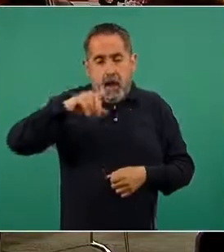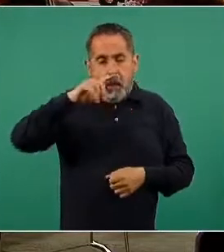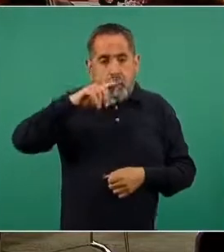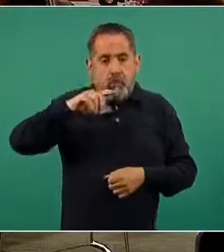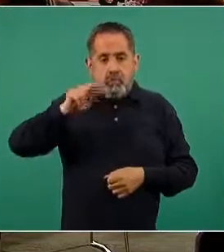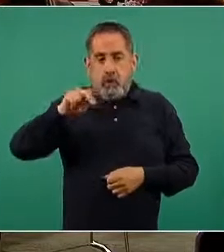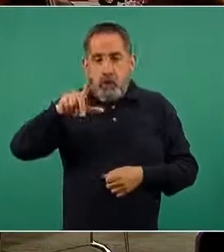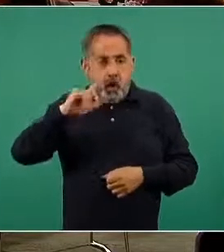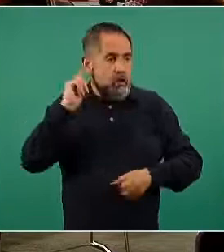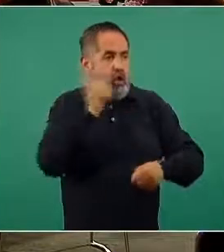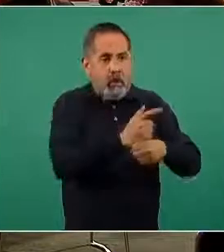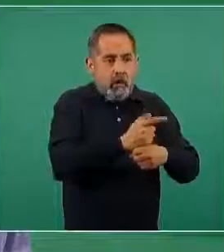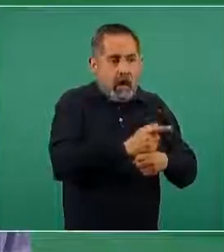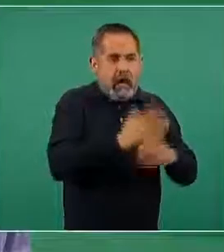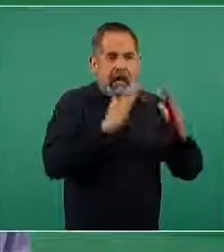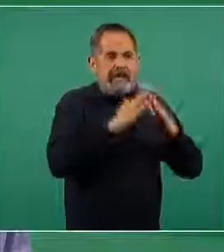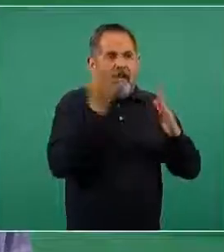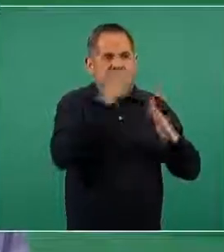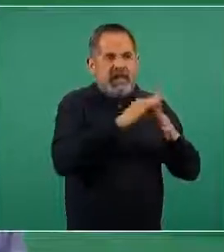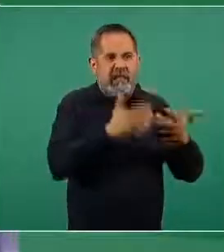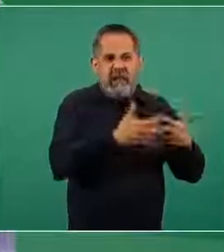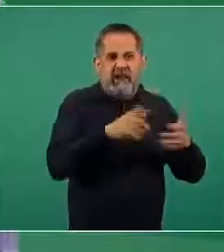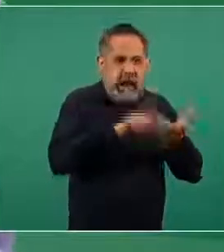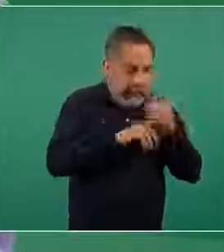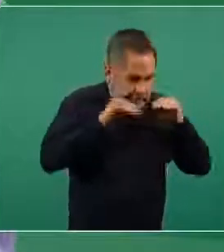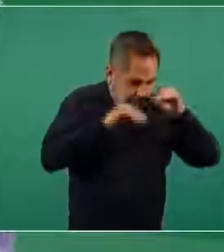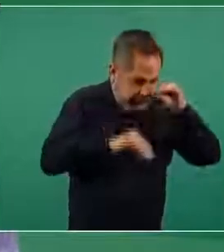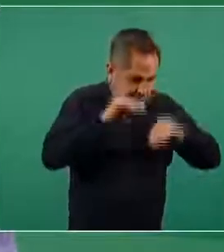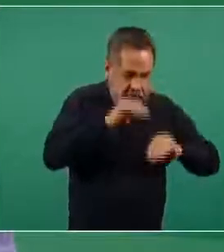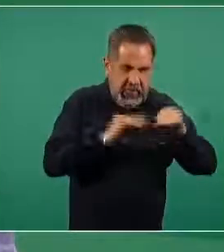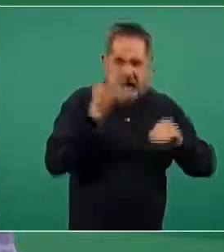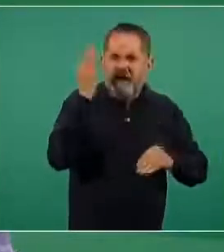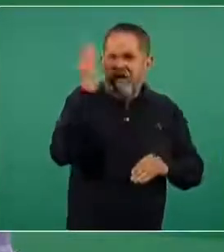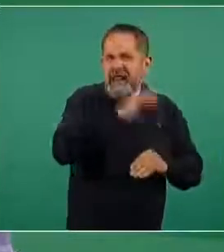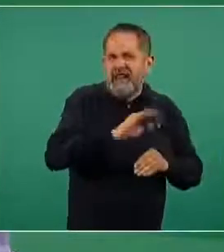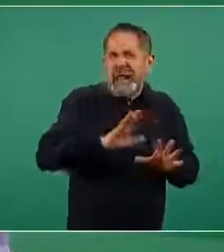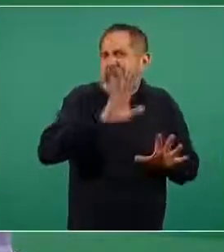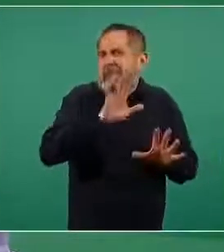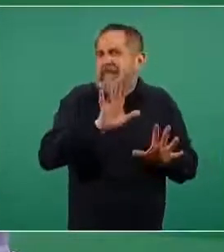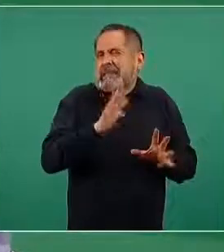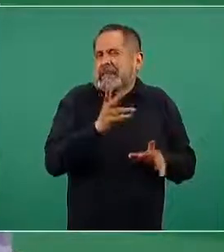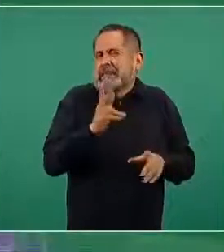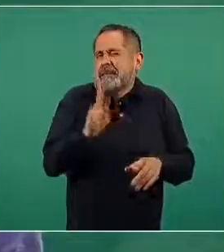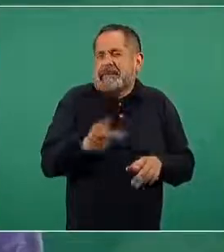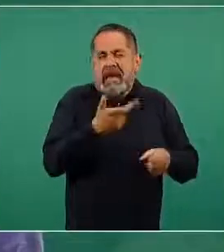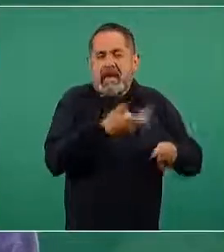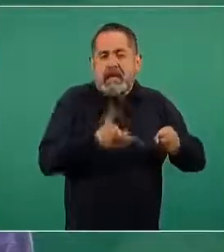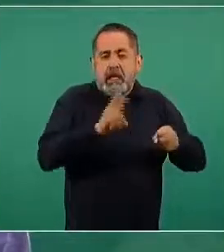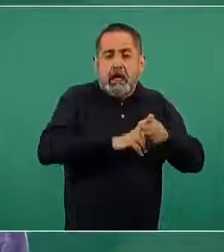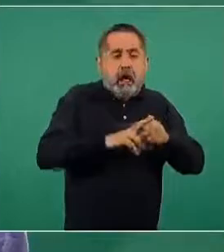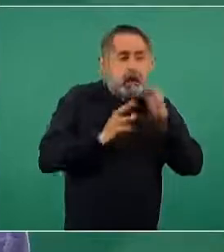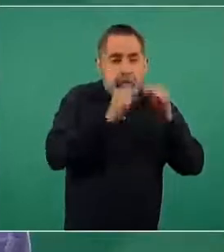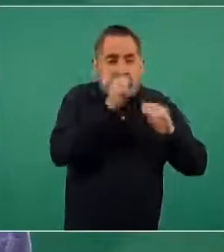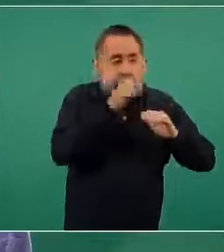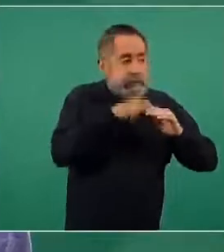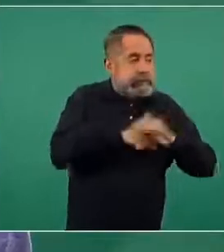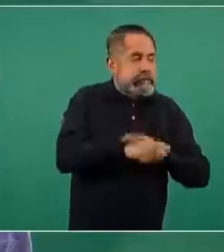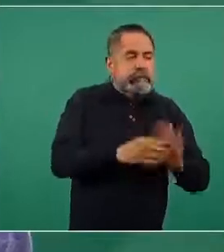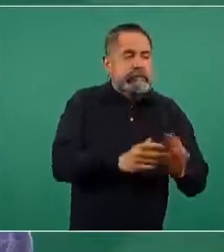del Estado. Se trató de una casa clandestina, una especie de clínica que había sido divulgada a través